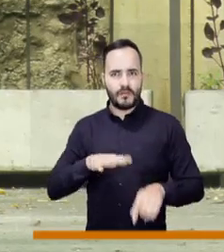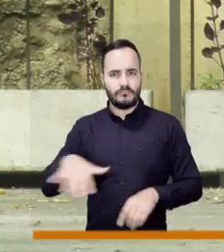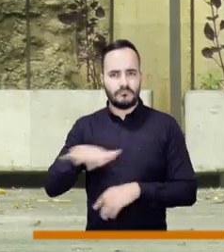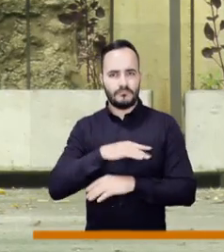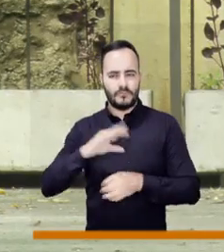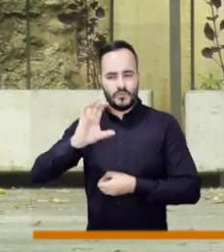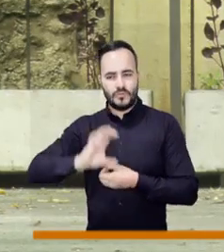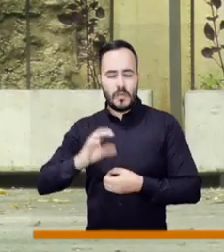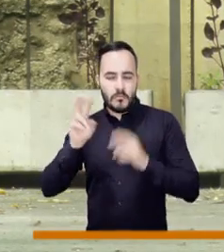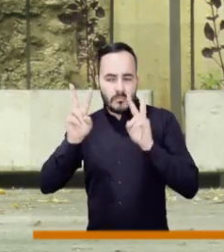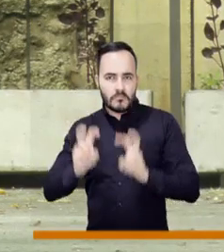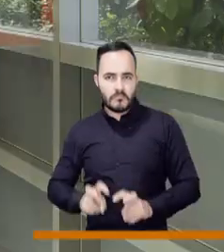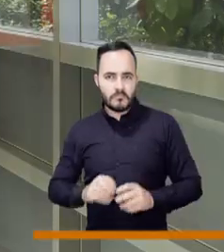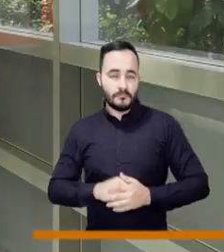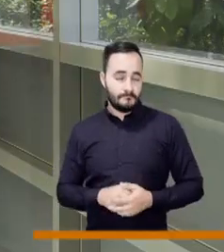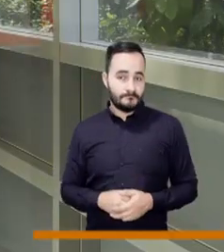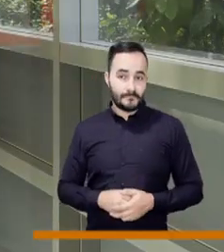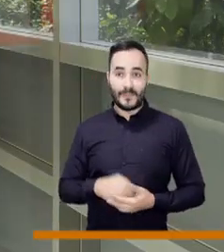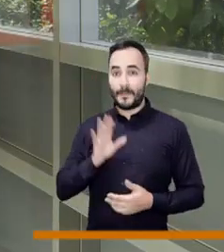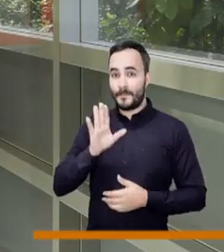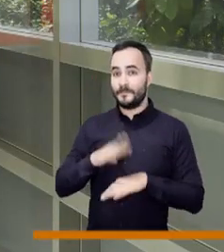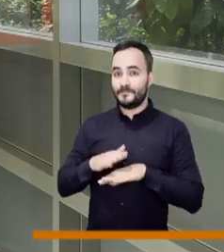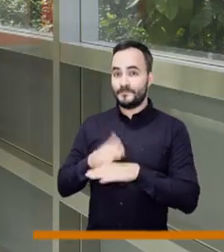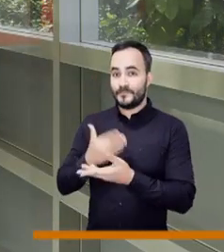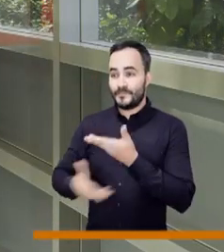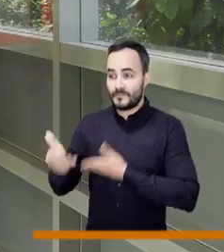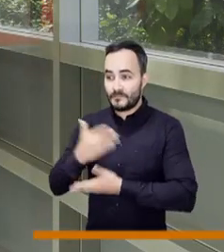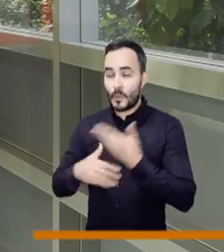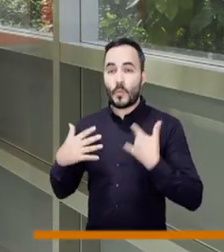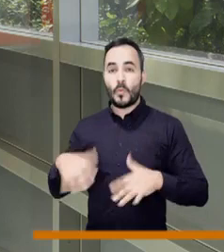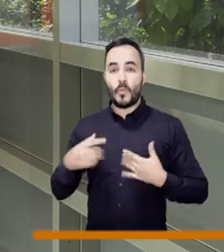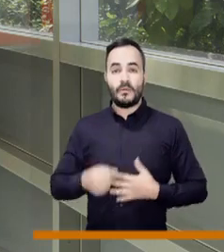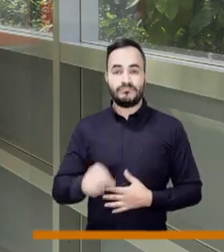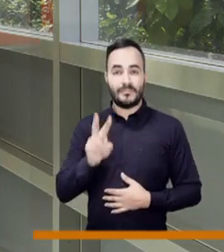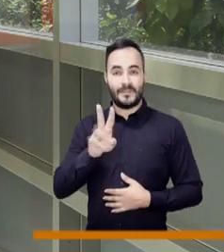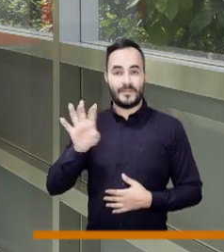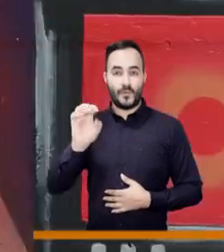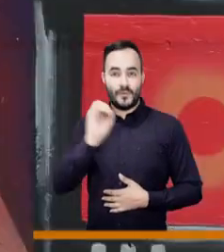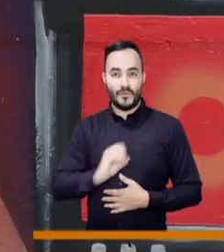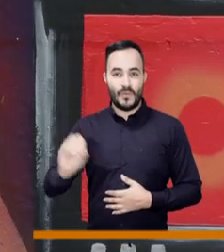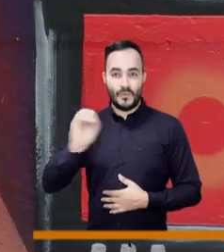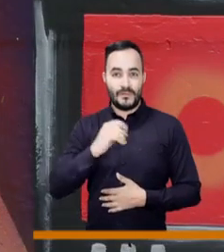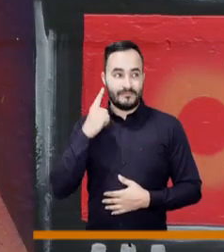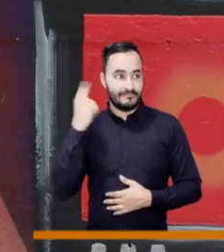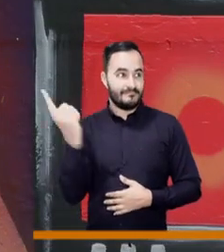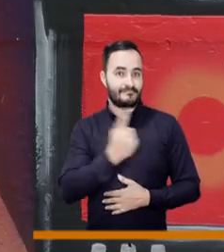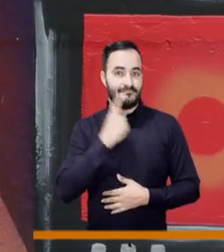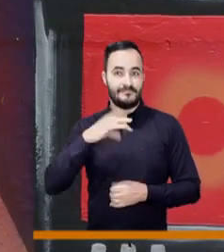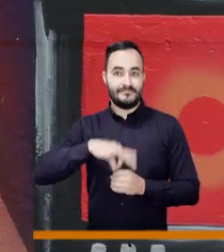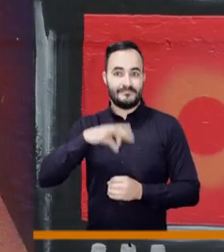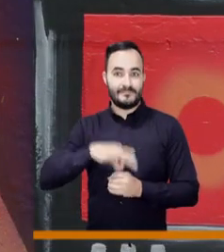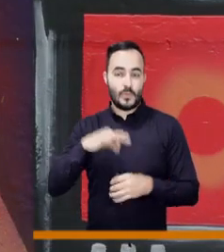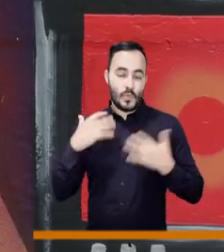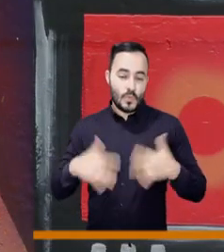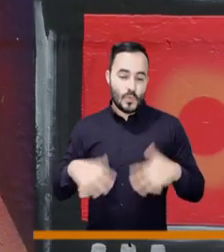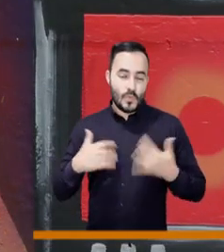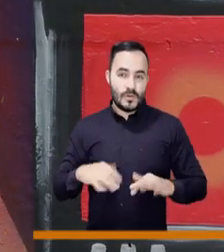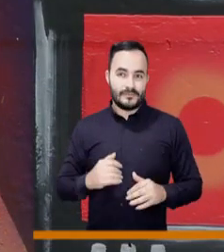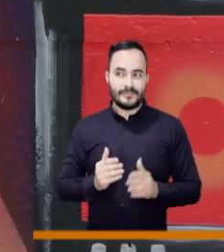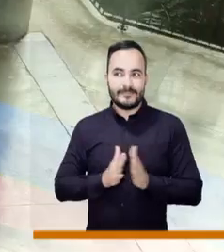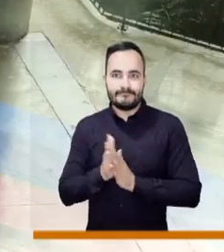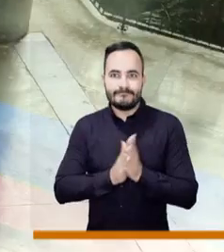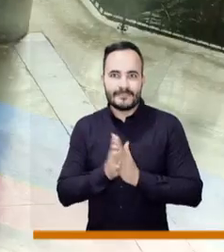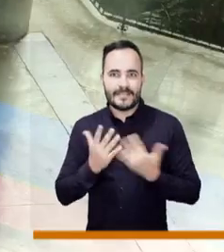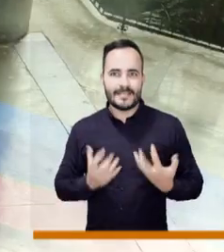empecemos, porque los dos llegan a este 29 de octubre, fecha de elecciones regionales, en dos aspiraciones que estábamos mencionando,